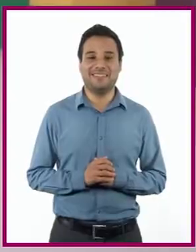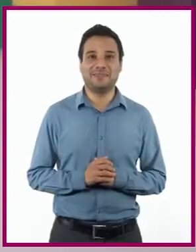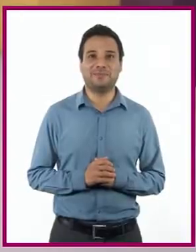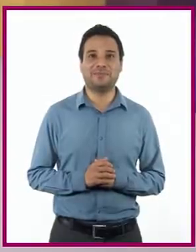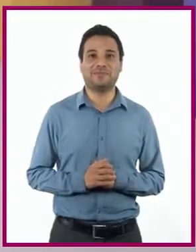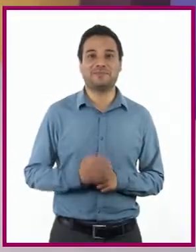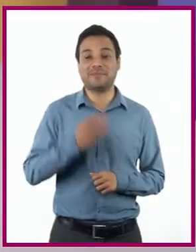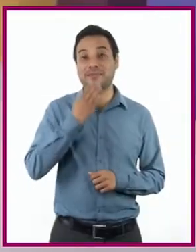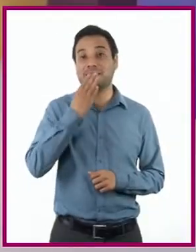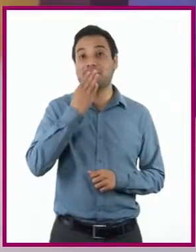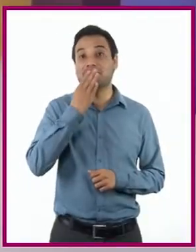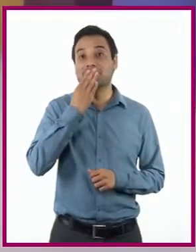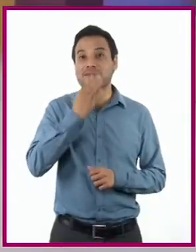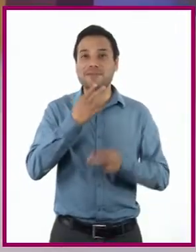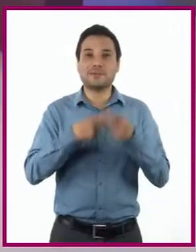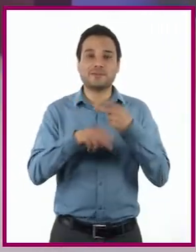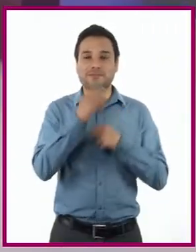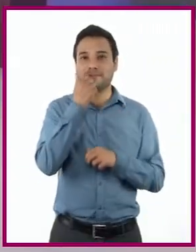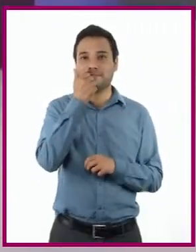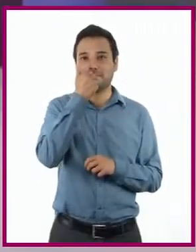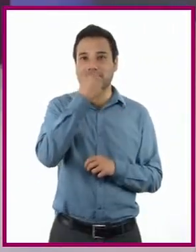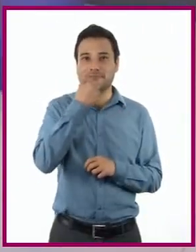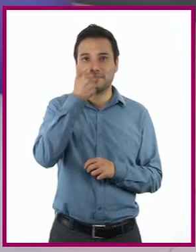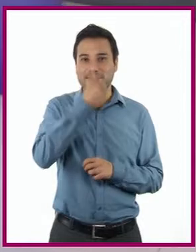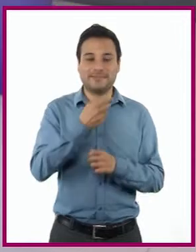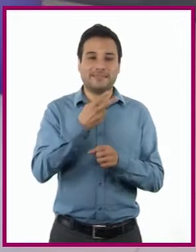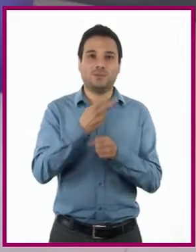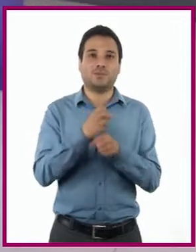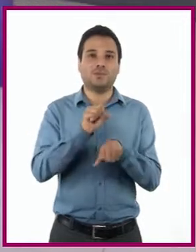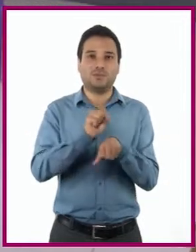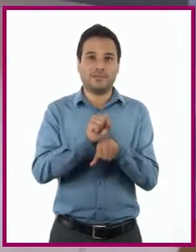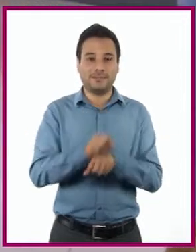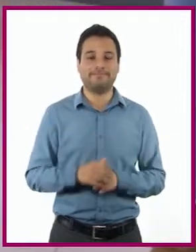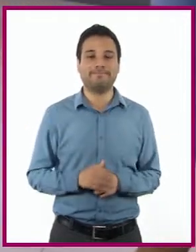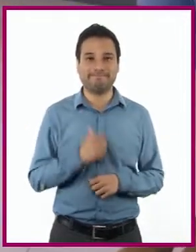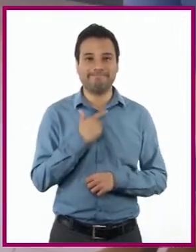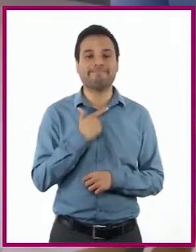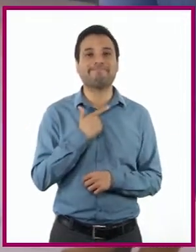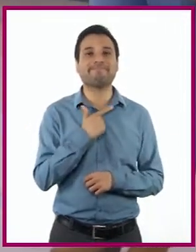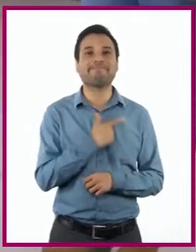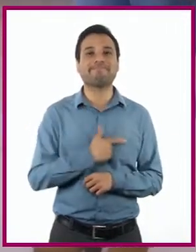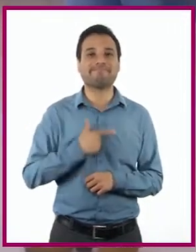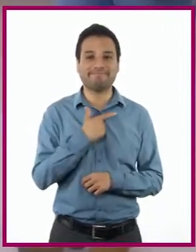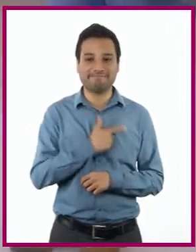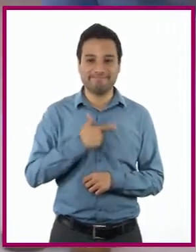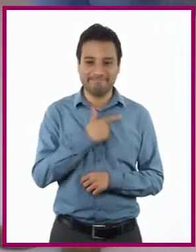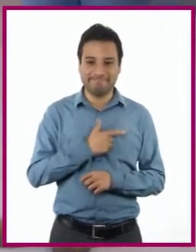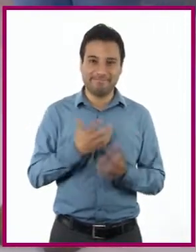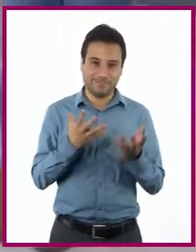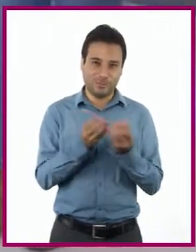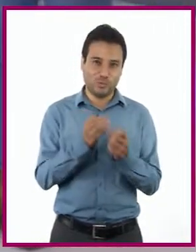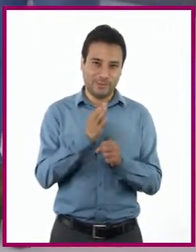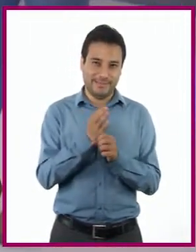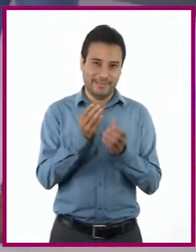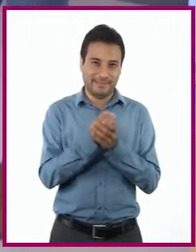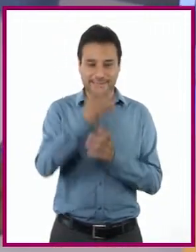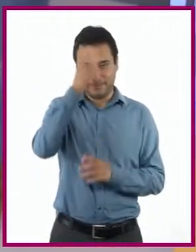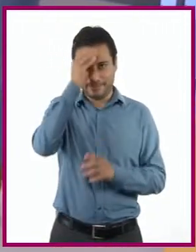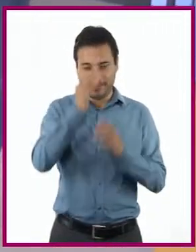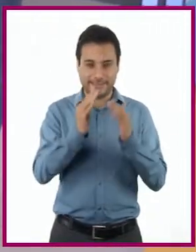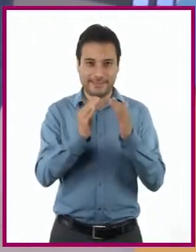Bienvenidas y bienvenidos estudiantes de segundo grado de secundaria. Es un placer estar aquí con ustedes en una sesión más de Aprende en